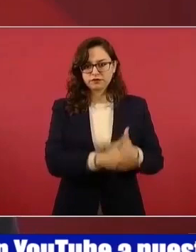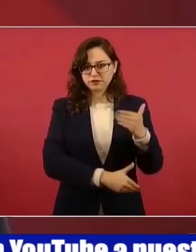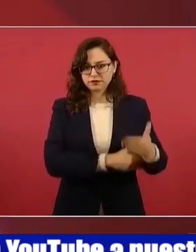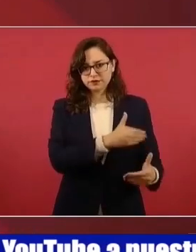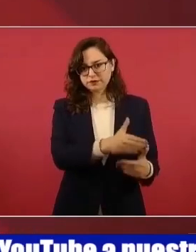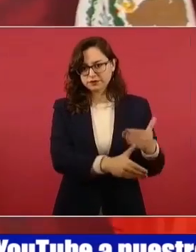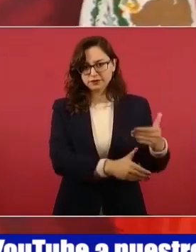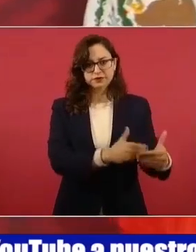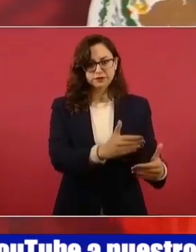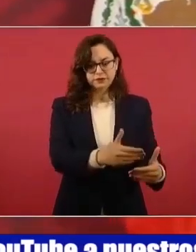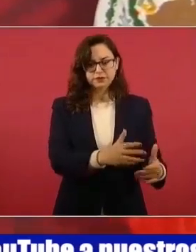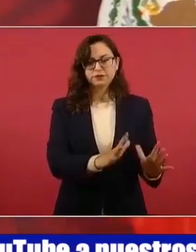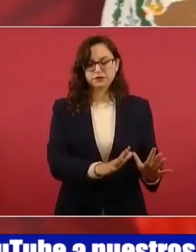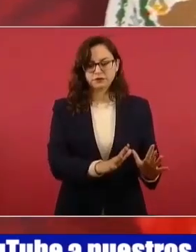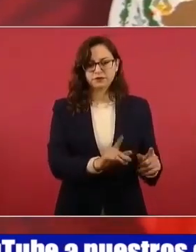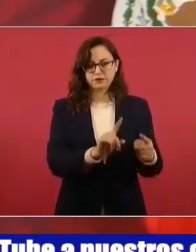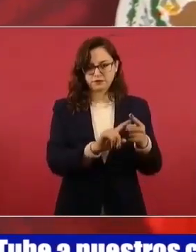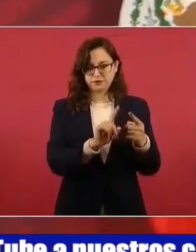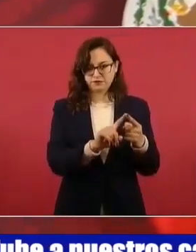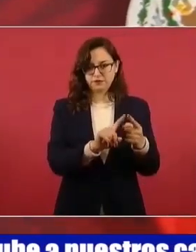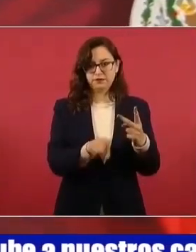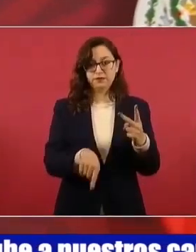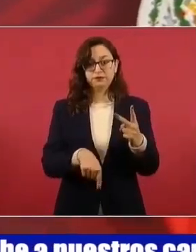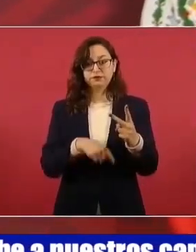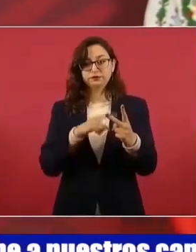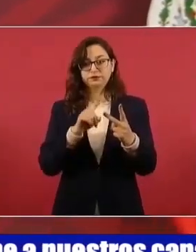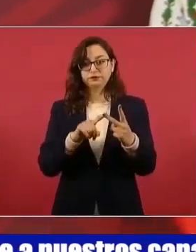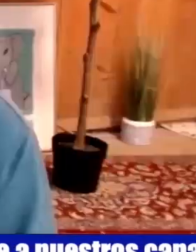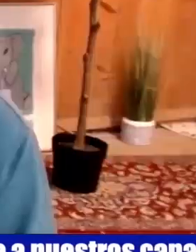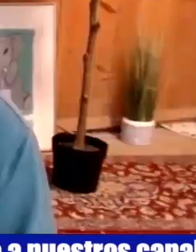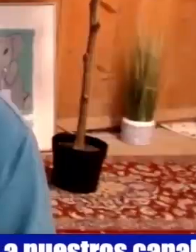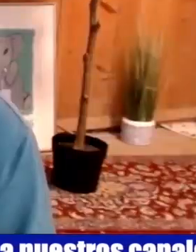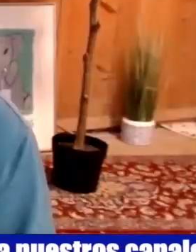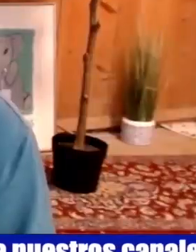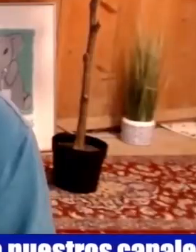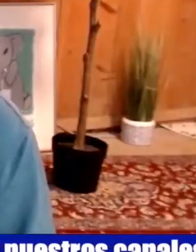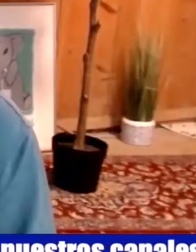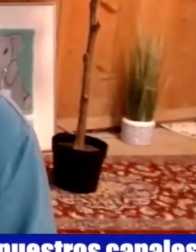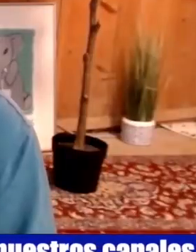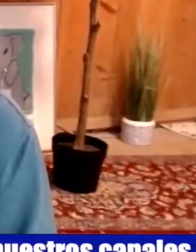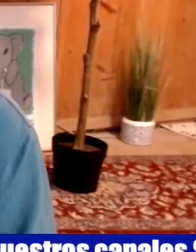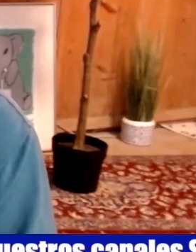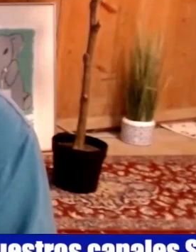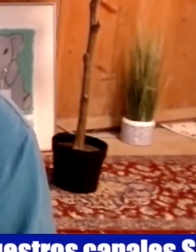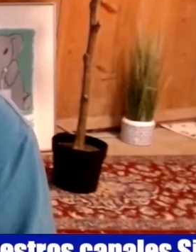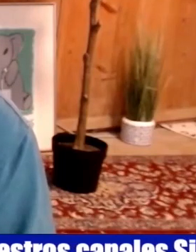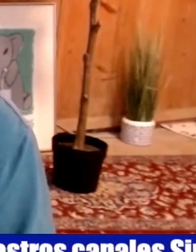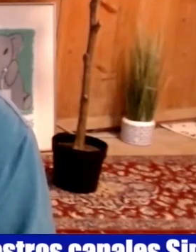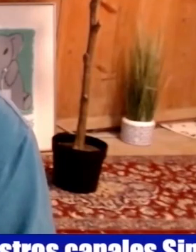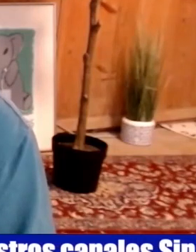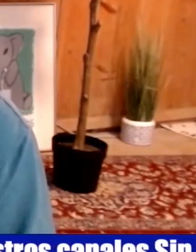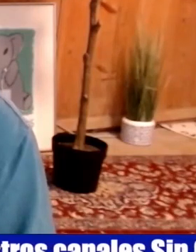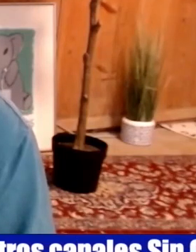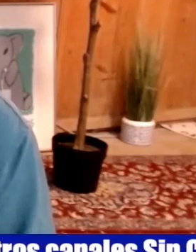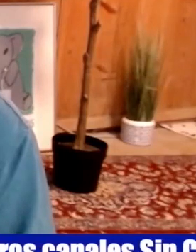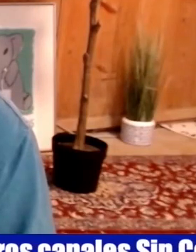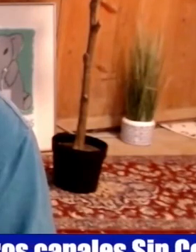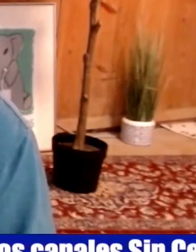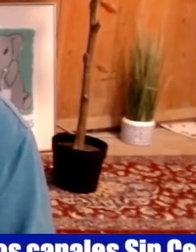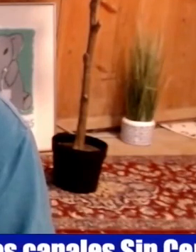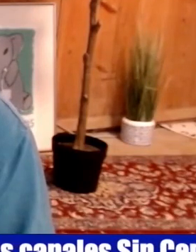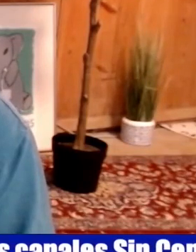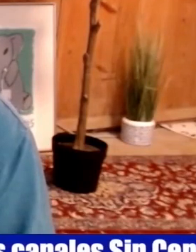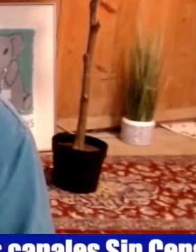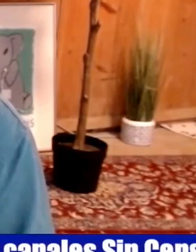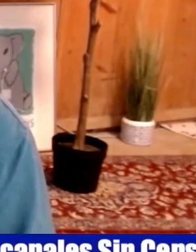ya se declaró como de seguridad nacional, con lo que los amparos pues ya valieron para pura, pues para pura vergüenza, ¿no? Esos amparos que